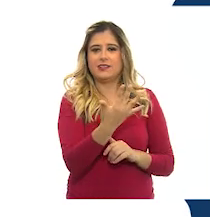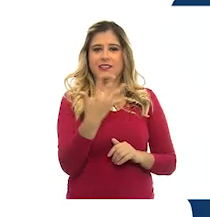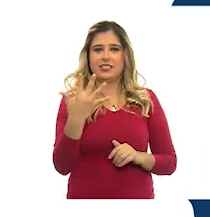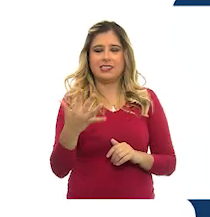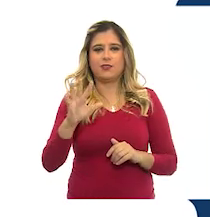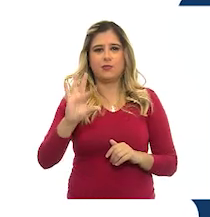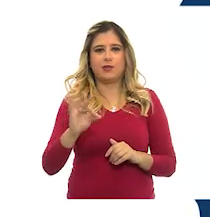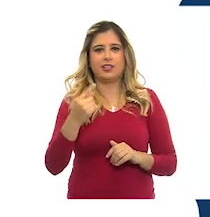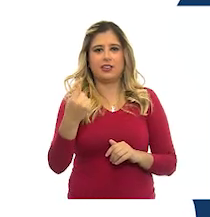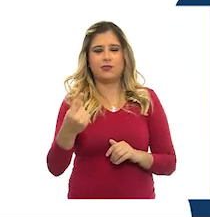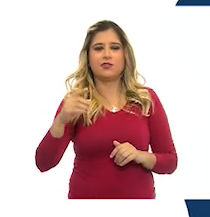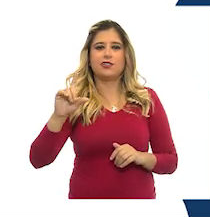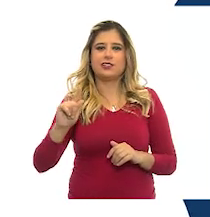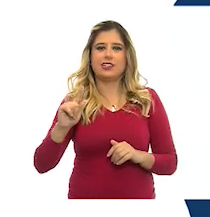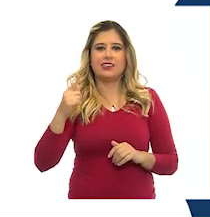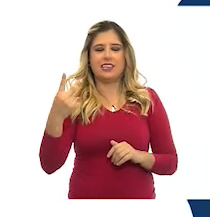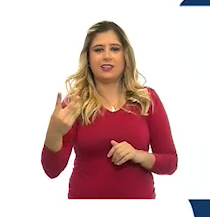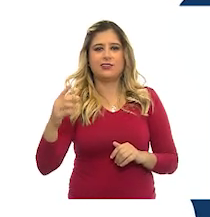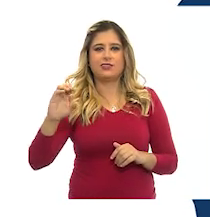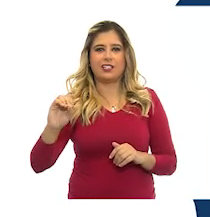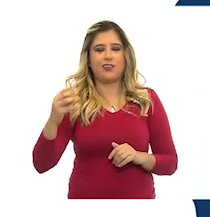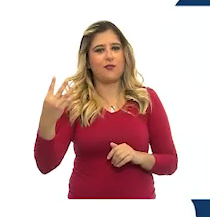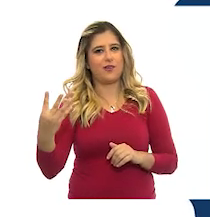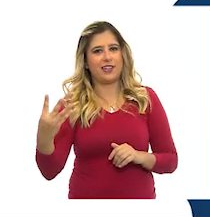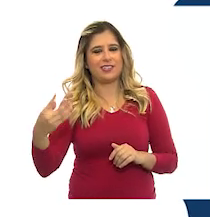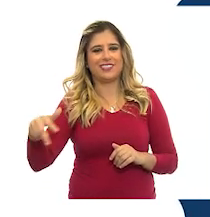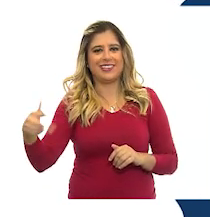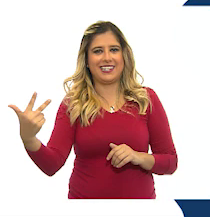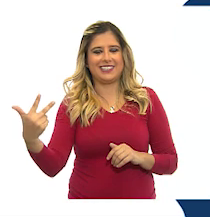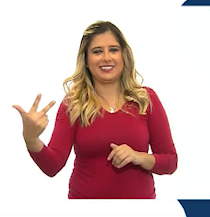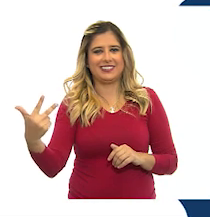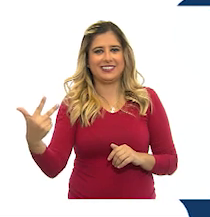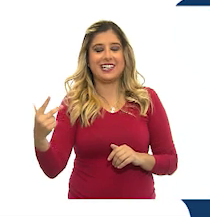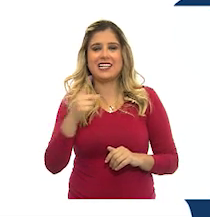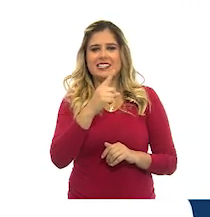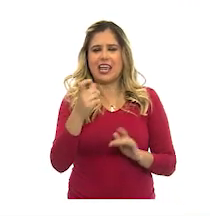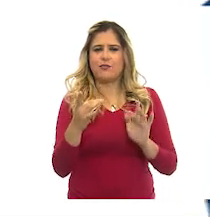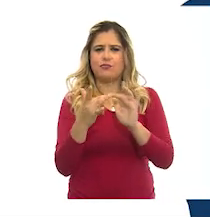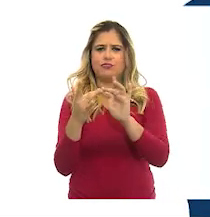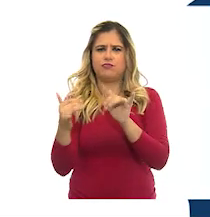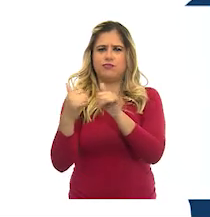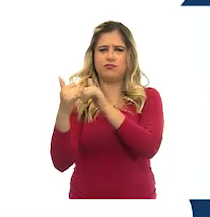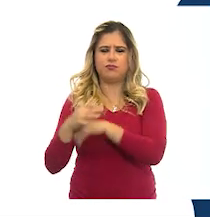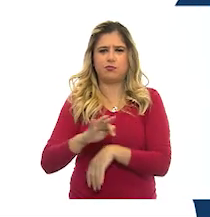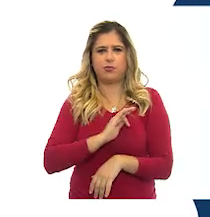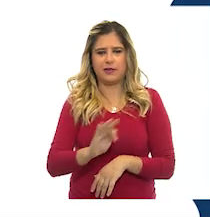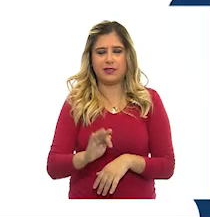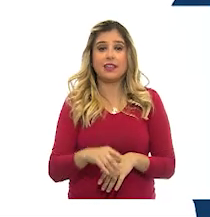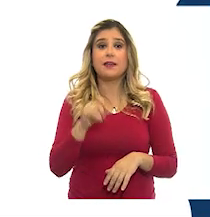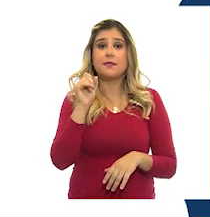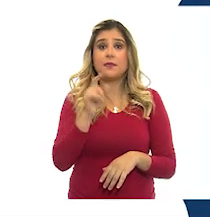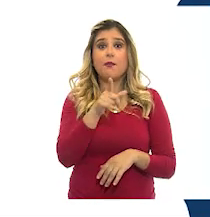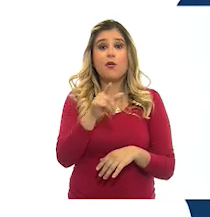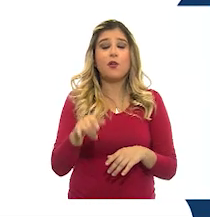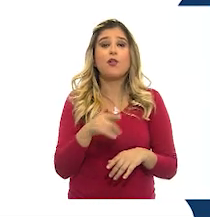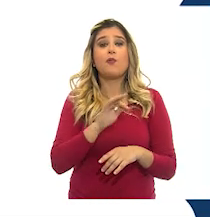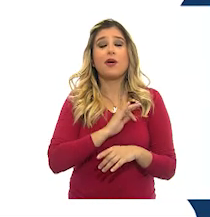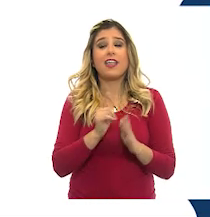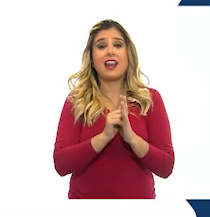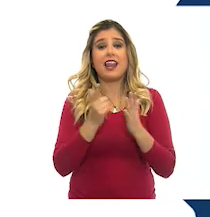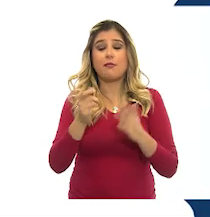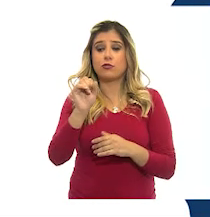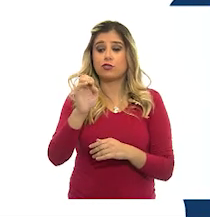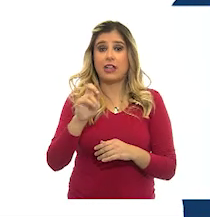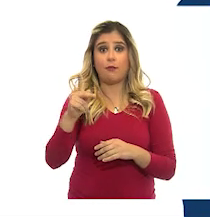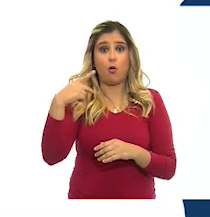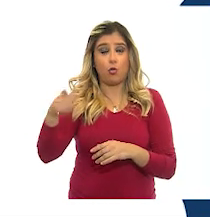55 41 72 04 13, con 100 líneas. También puedes encontrar los libros de texto